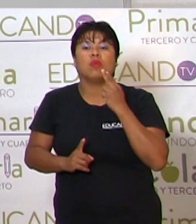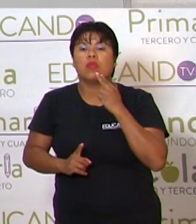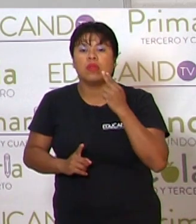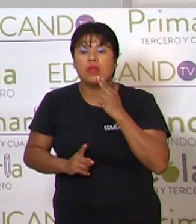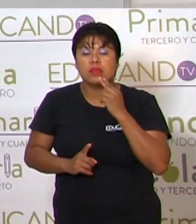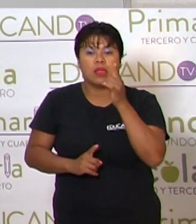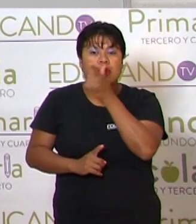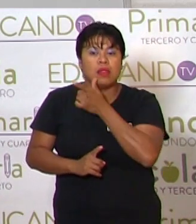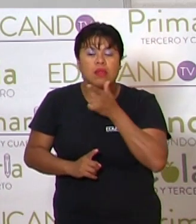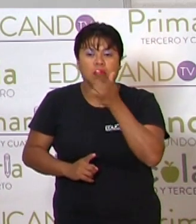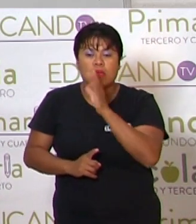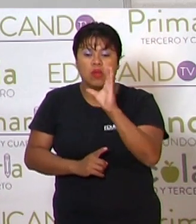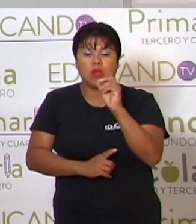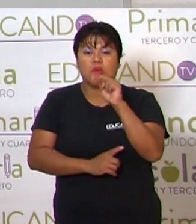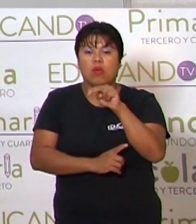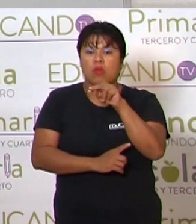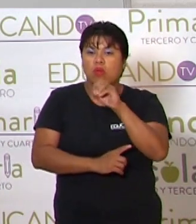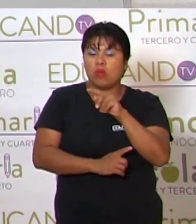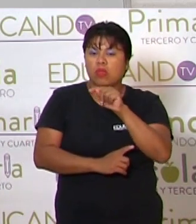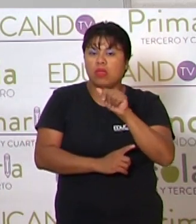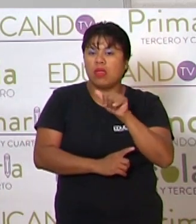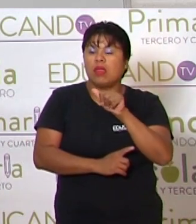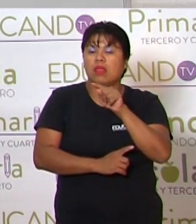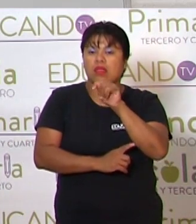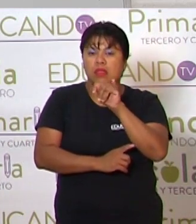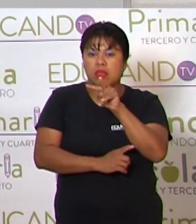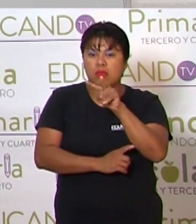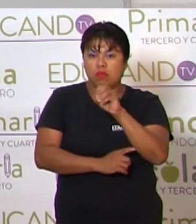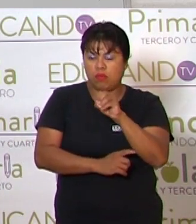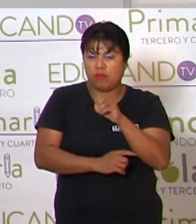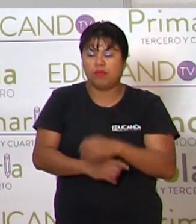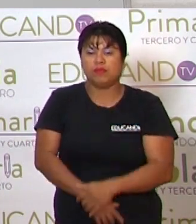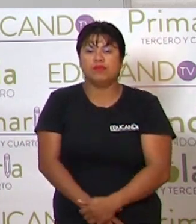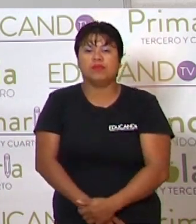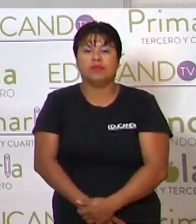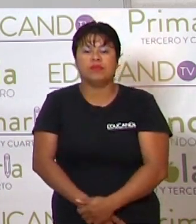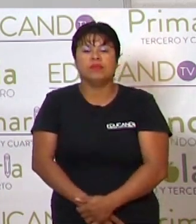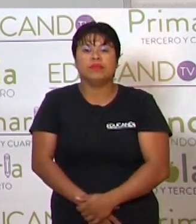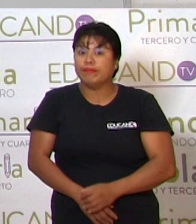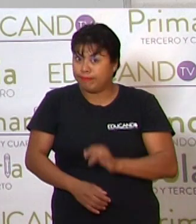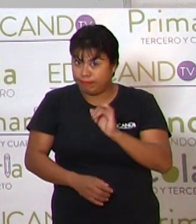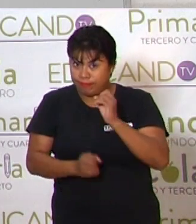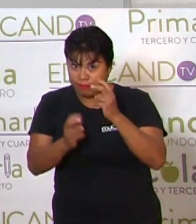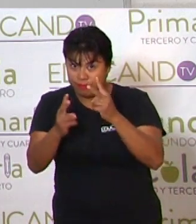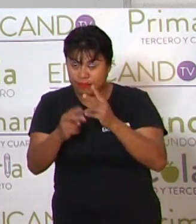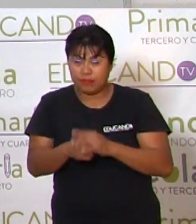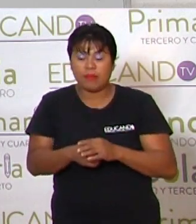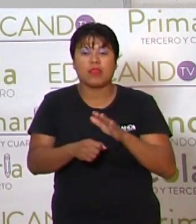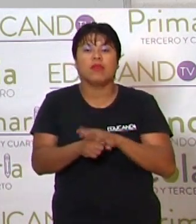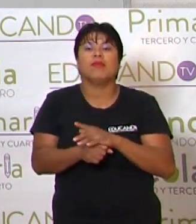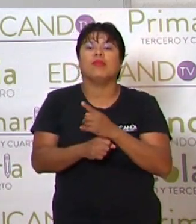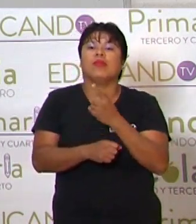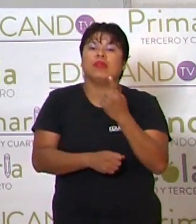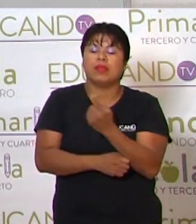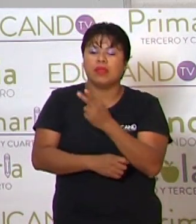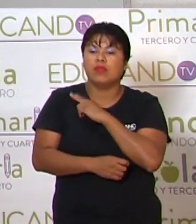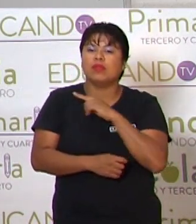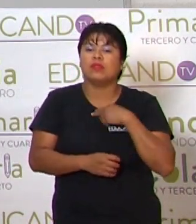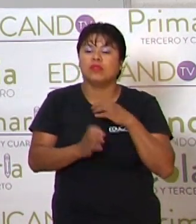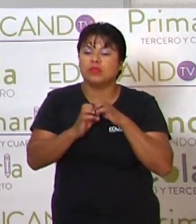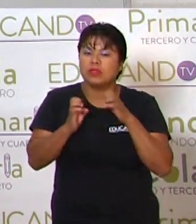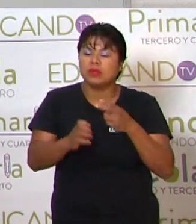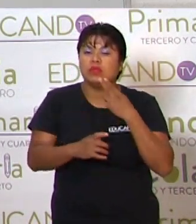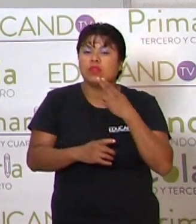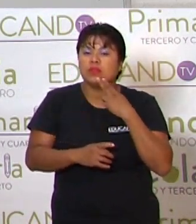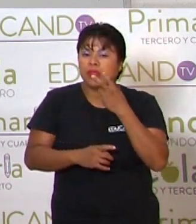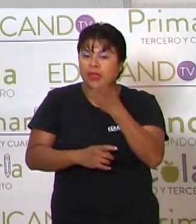utiliza el lenguaje connotativo, ¿correcto? porque estamos